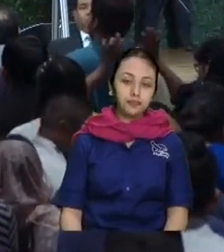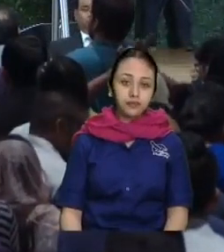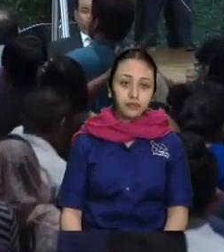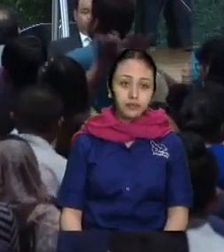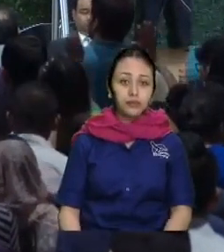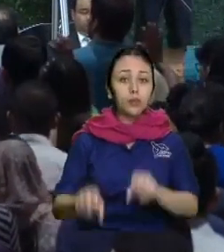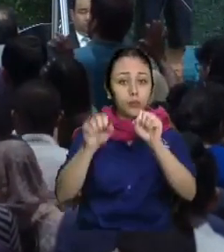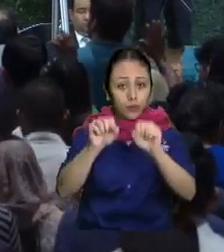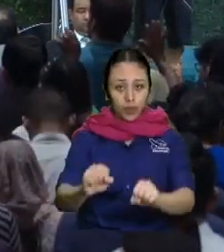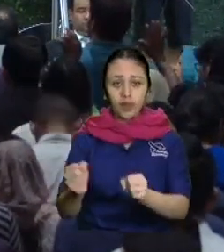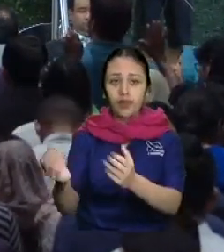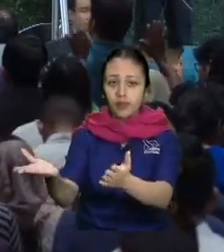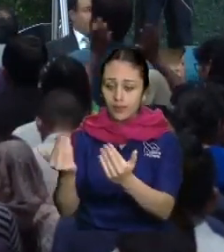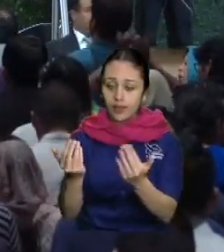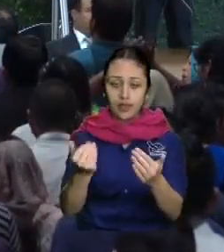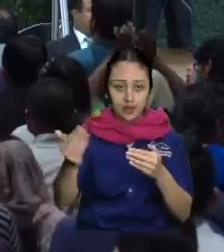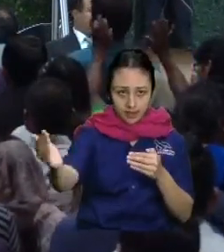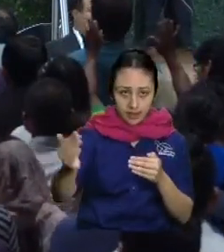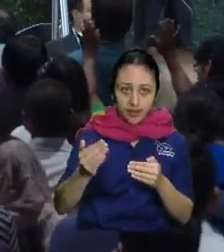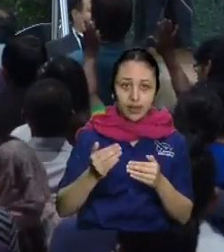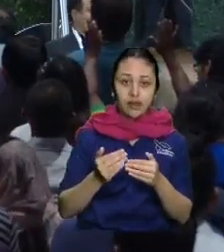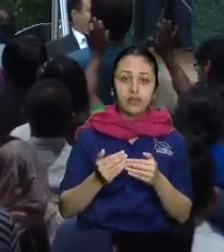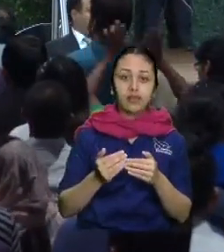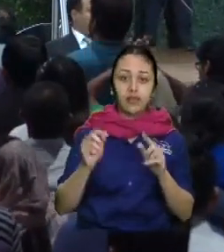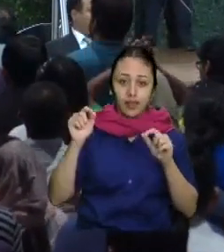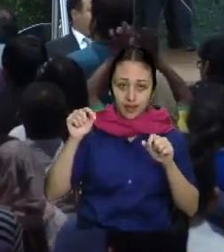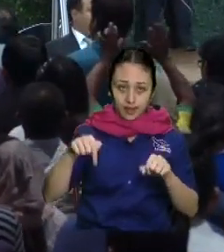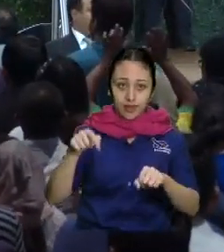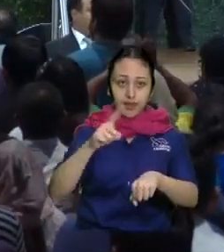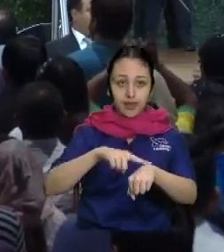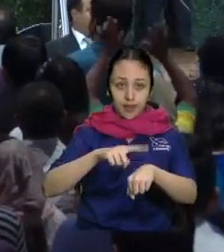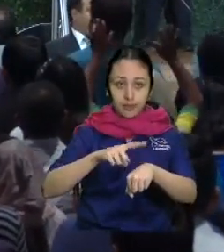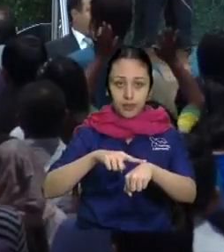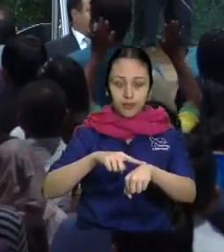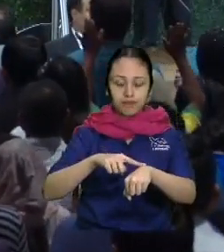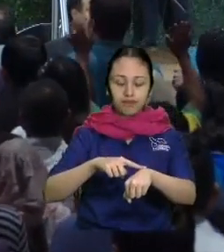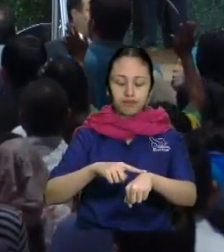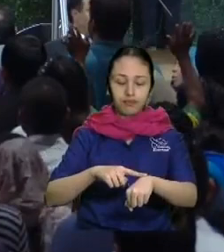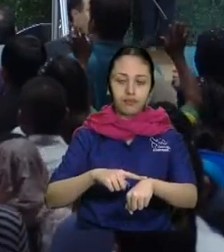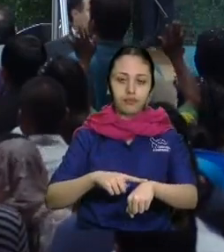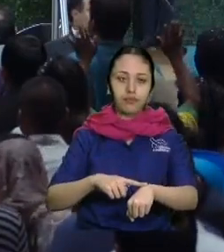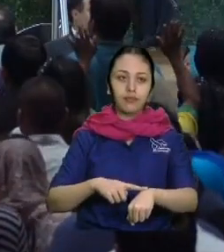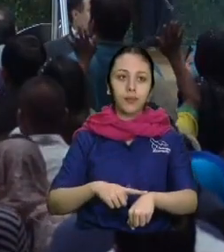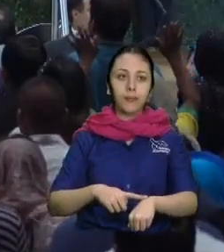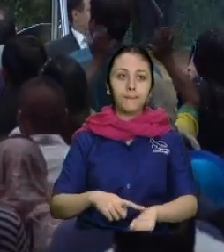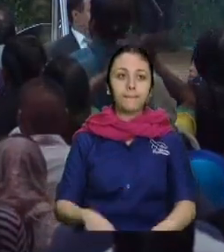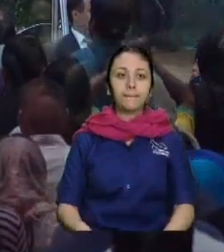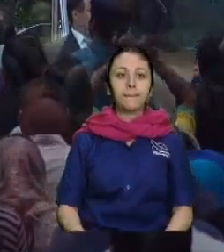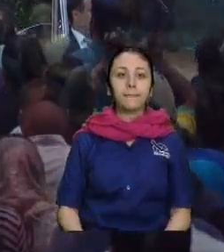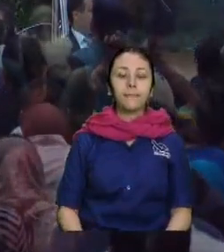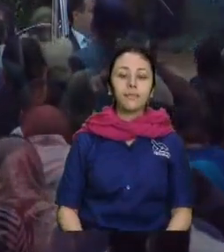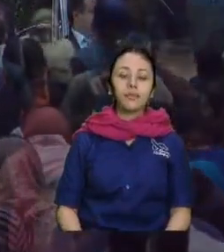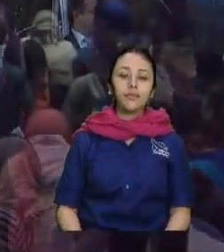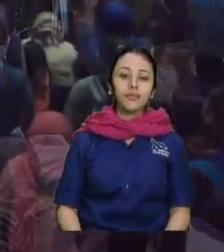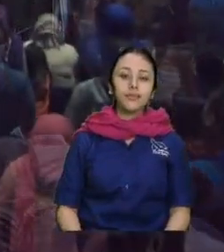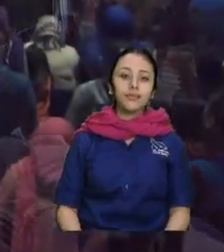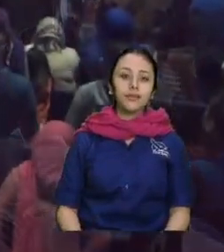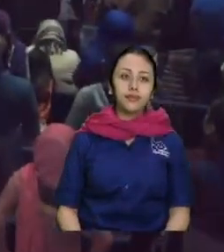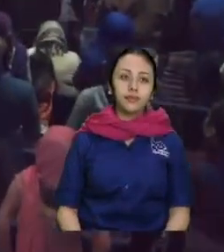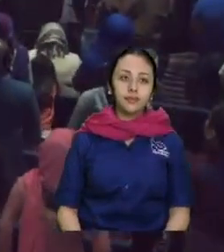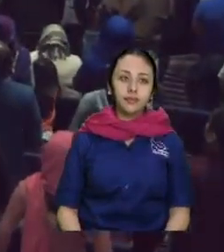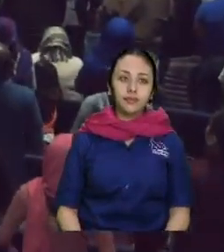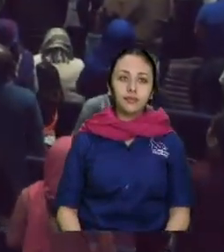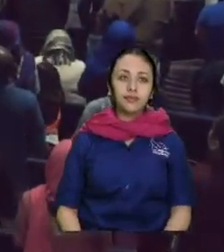es un buen momento para hacerlo. Mientras cantamos al Señor, le vamos a dar el espacio. Bienvenida,